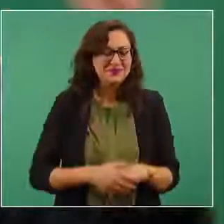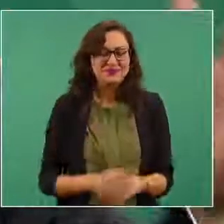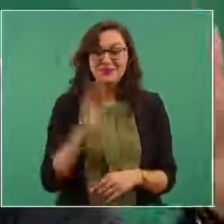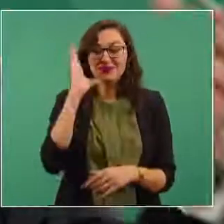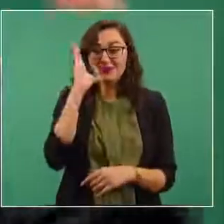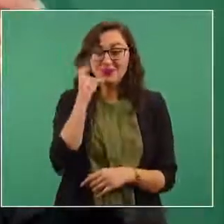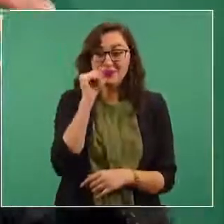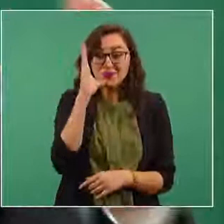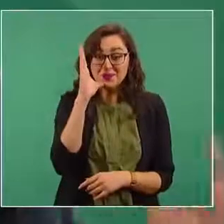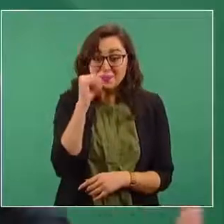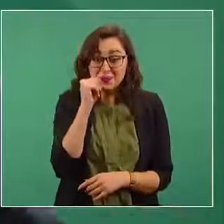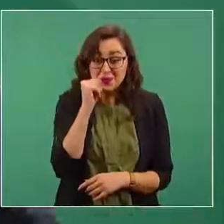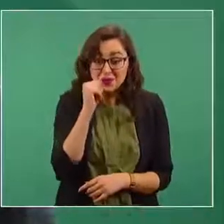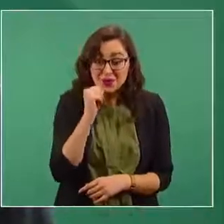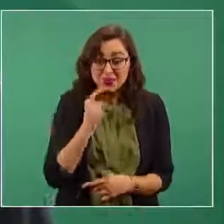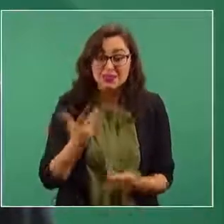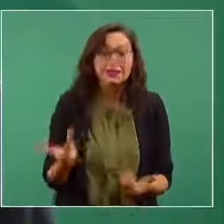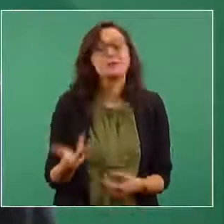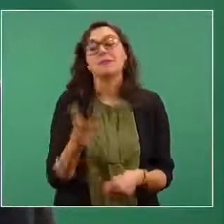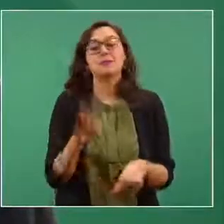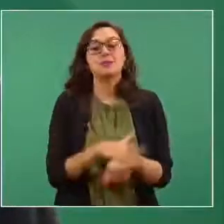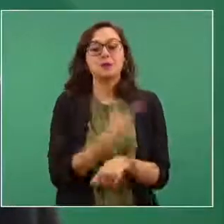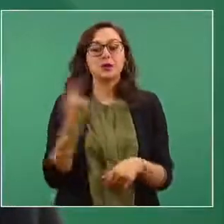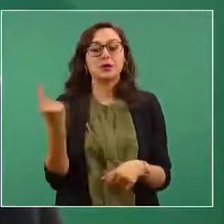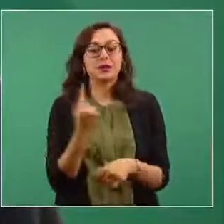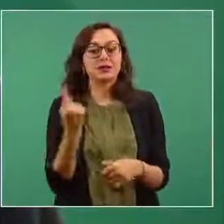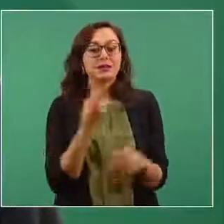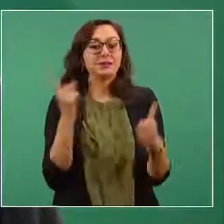Primero, porque es una relación